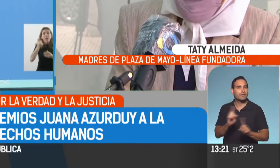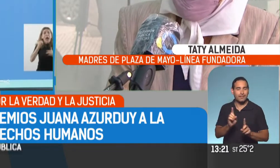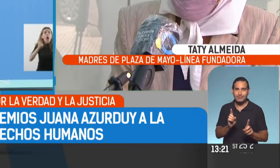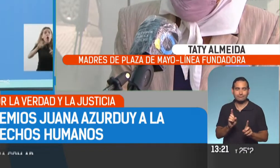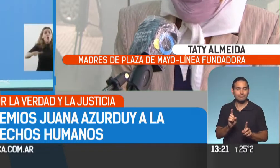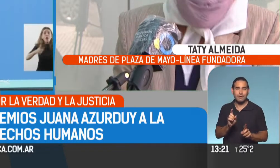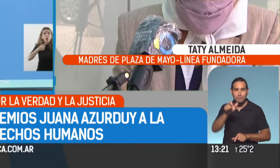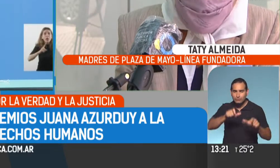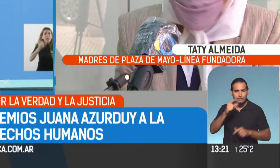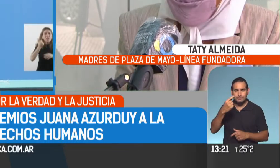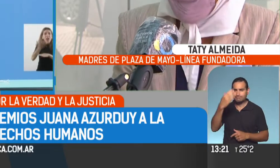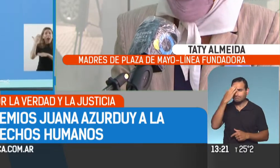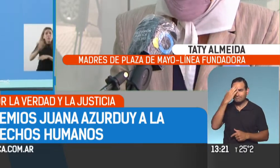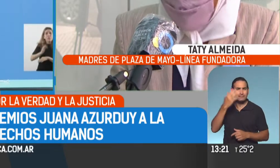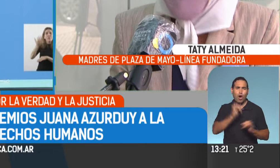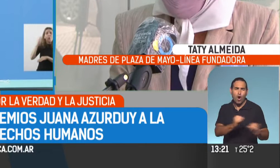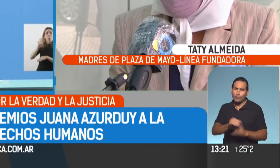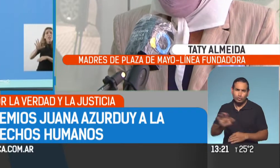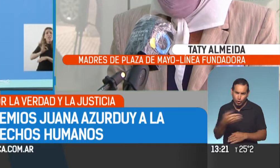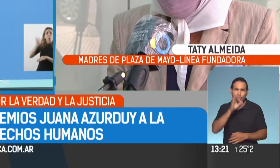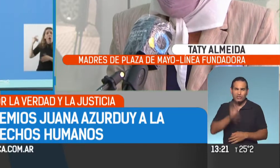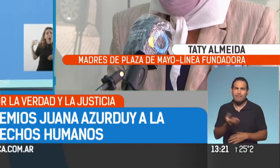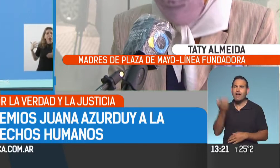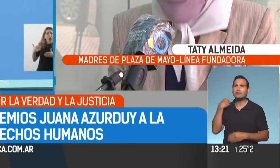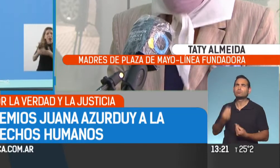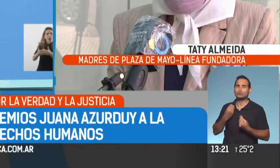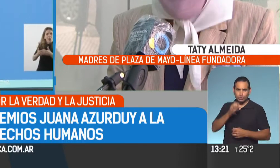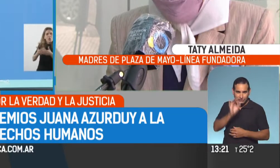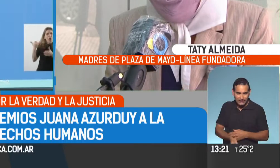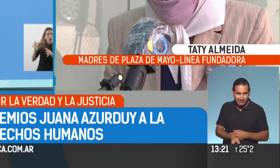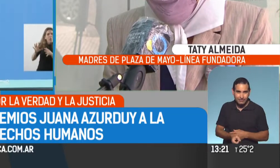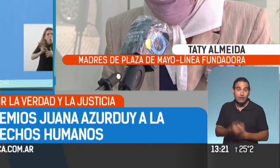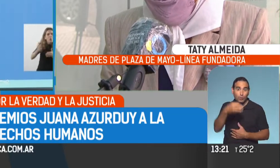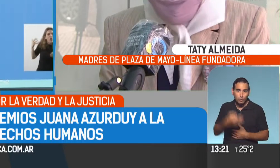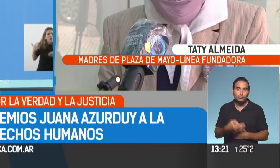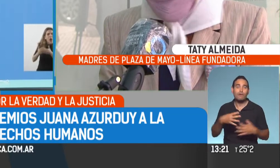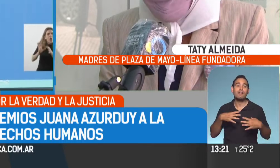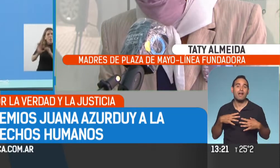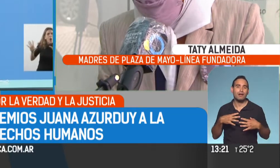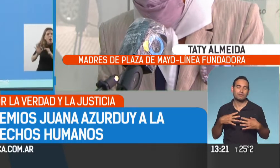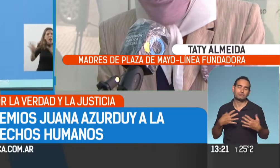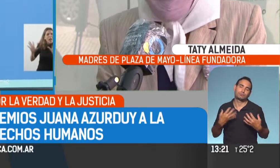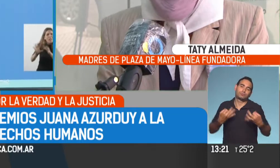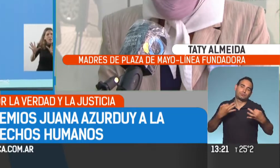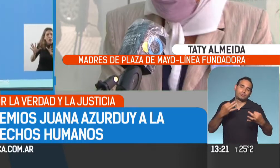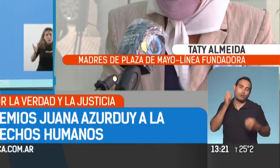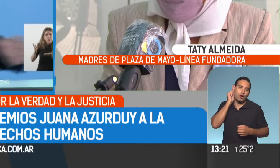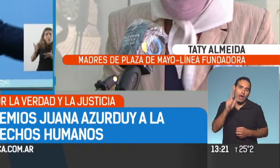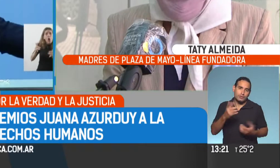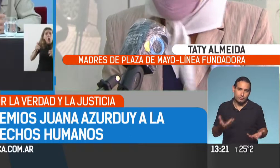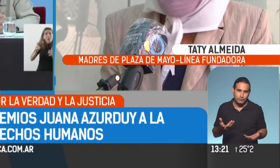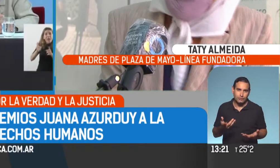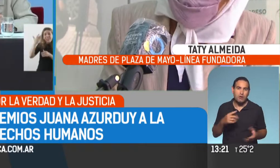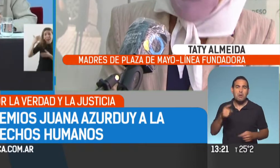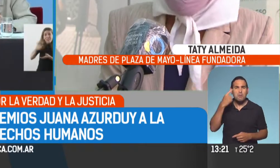vez más, los chicos, todos saben lo que pasó y al ser feriado, estupendo, porque por